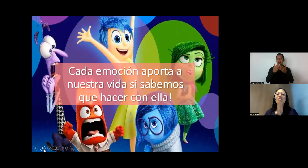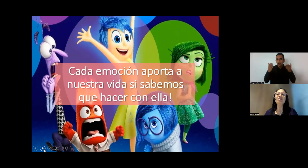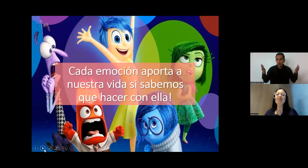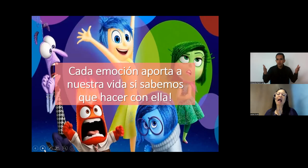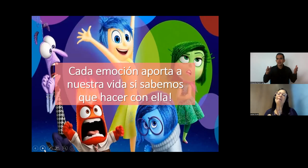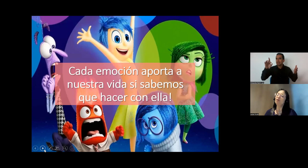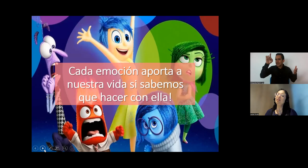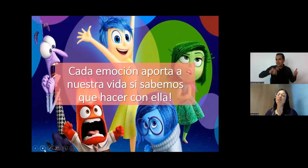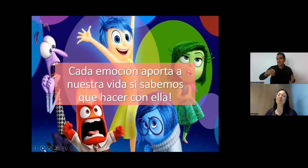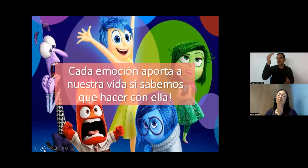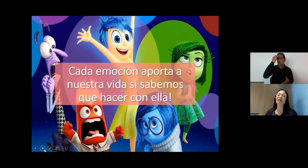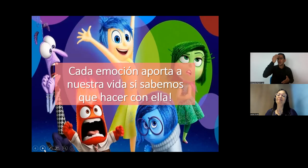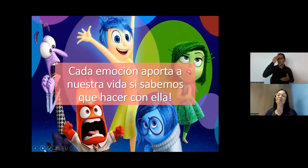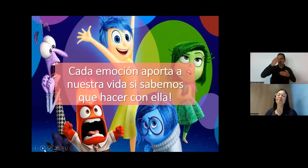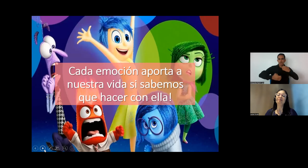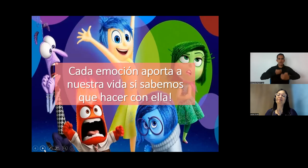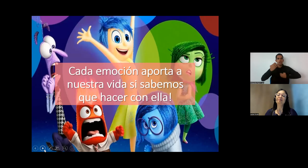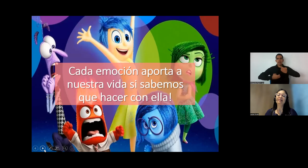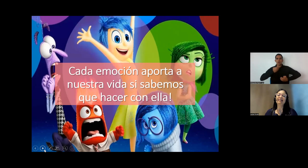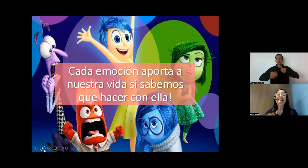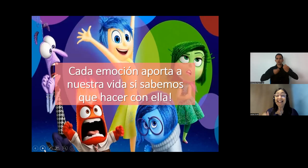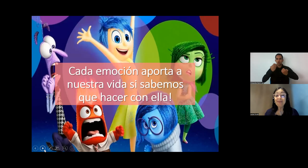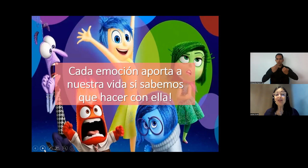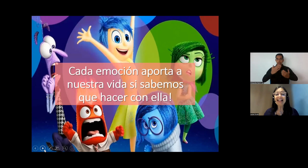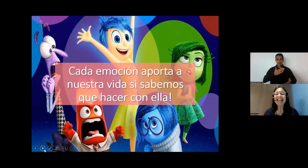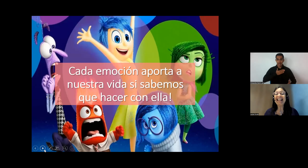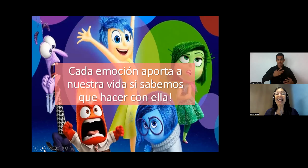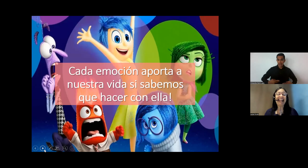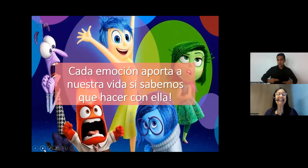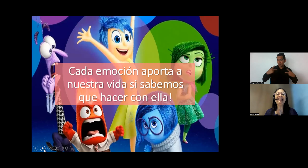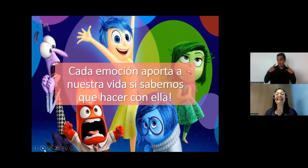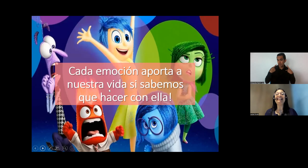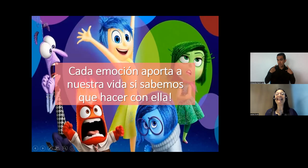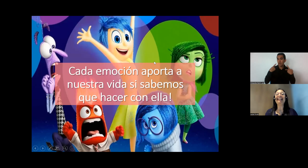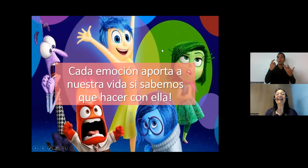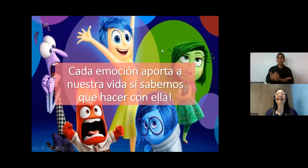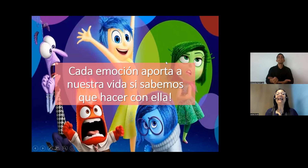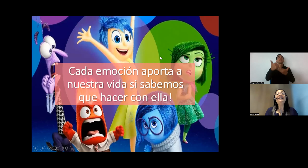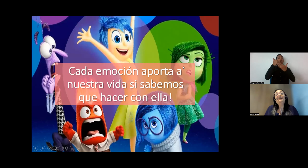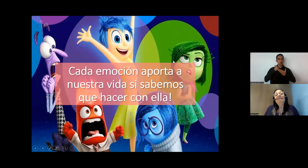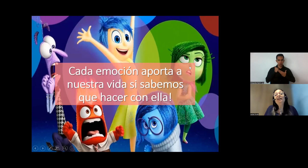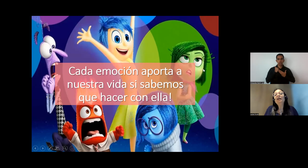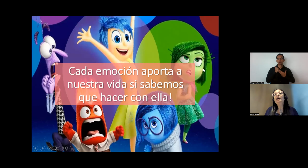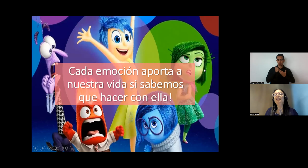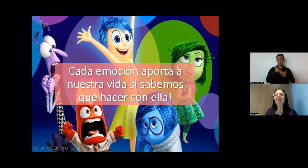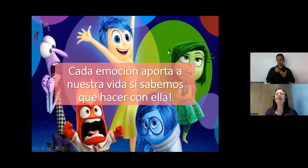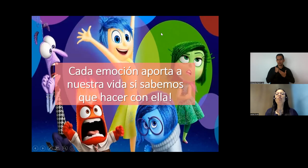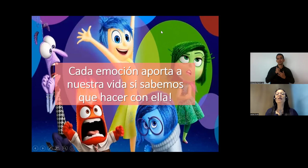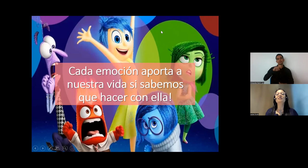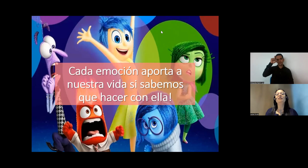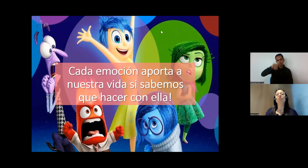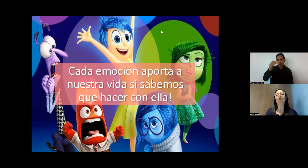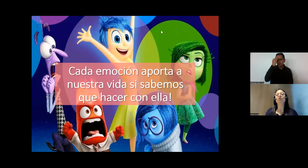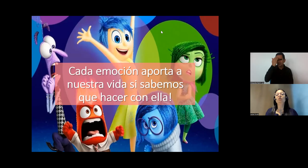cada emoción aporta a nuestra vida. Y tenemos que entender y saber qué